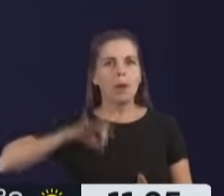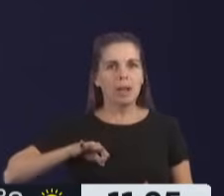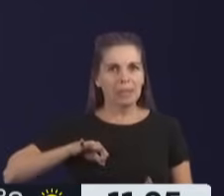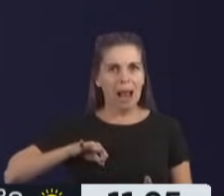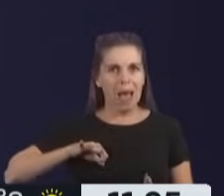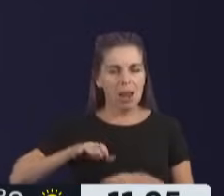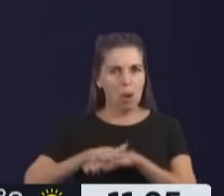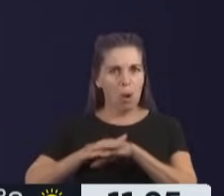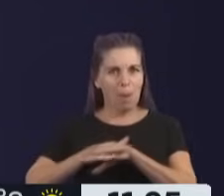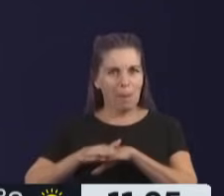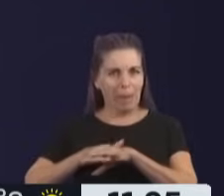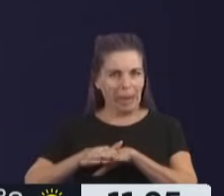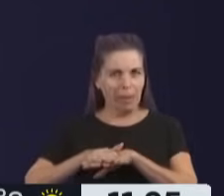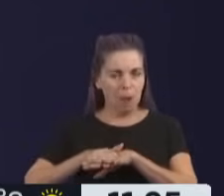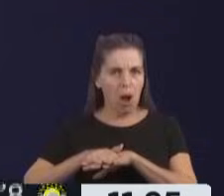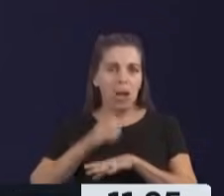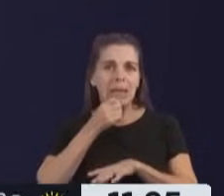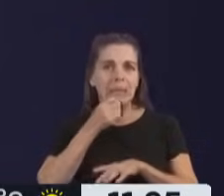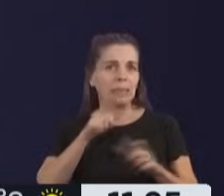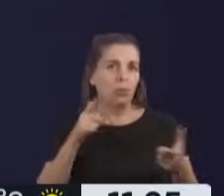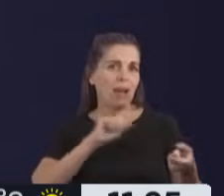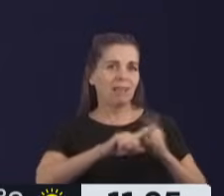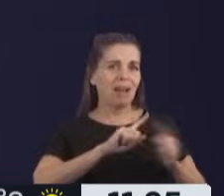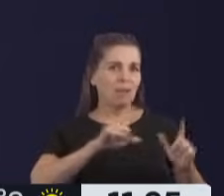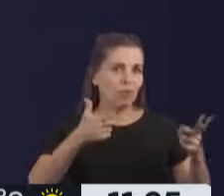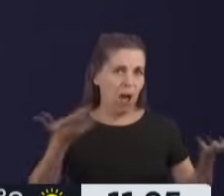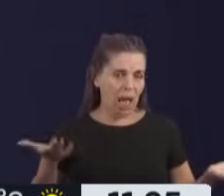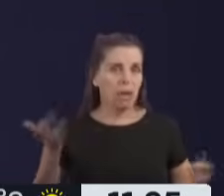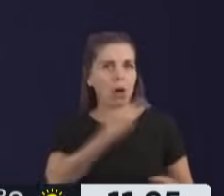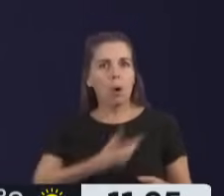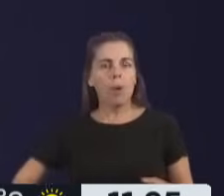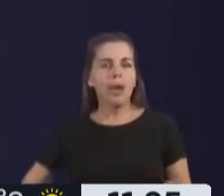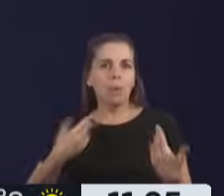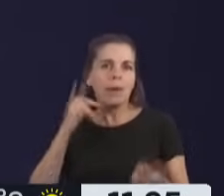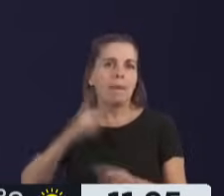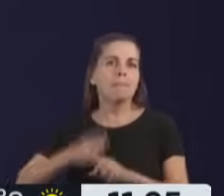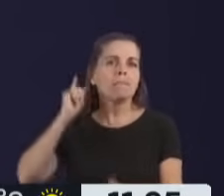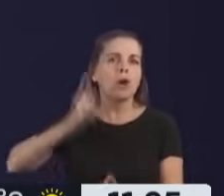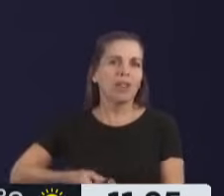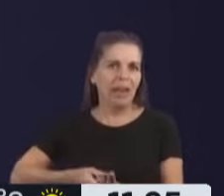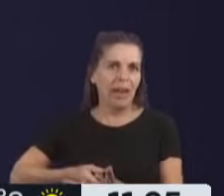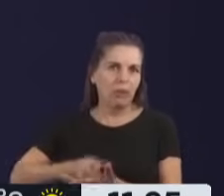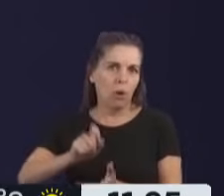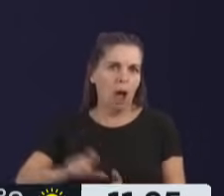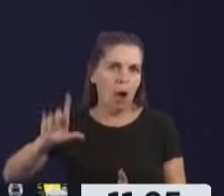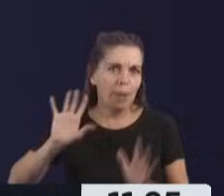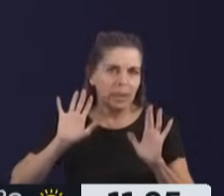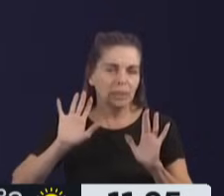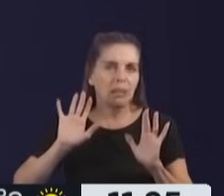al salario mínimo vital y móvil, cuando no hay acuerdo, el gobierno tiene la facultad de hacerlo y así lo hizo. Y en tal